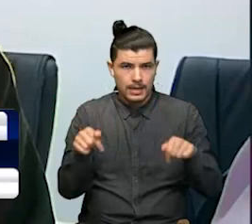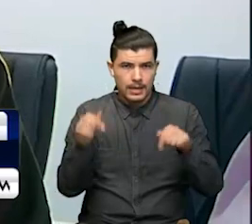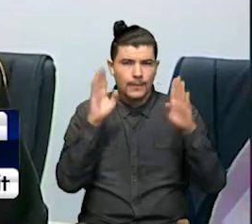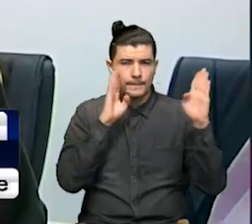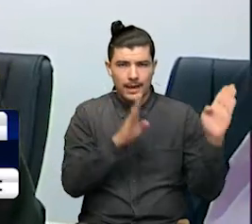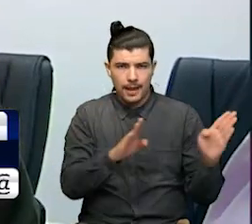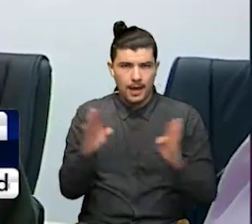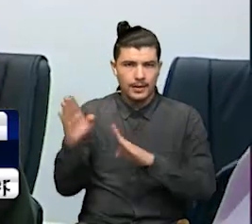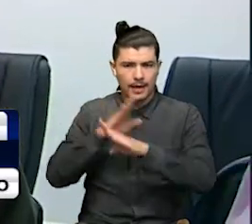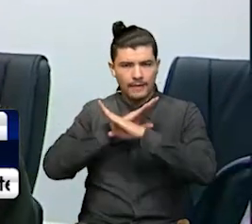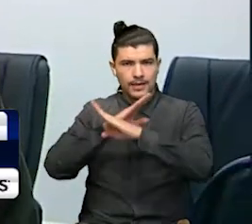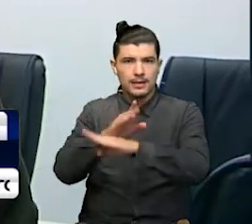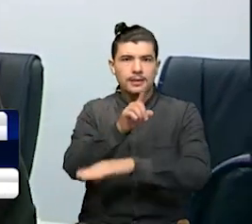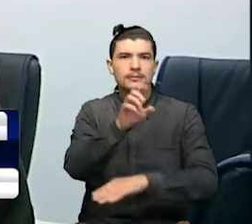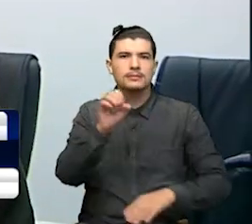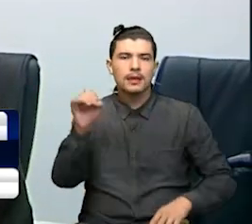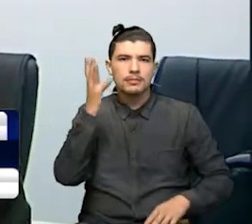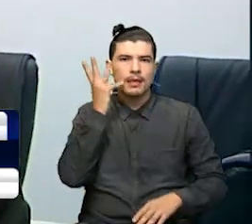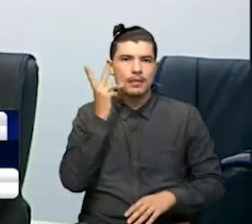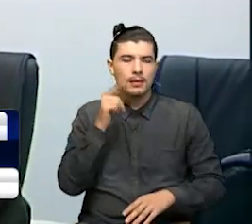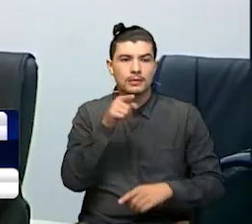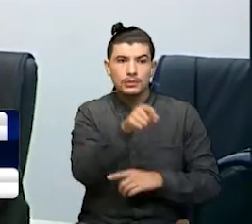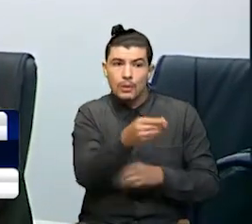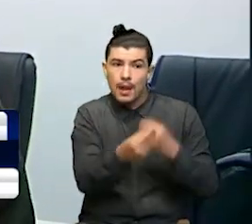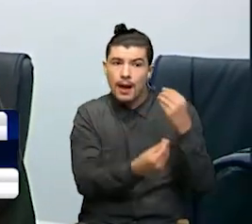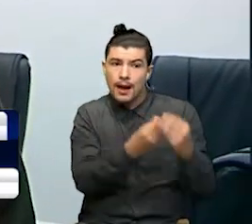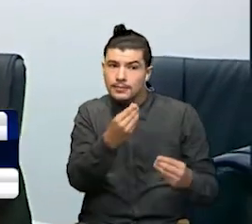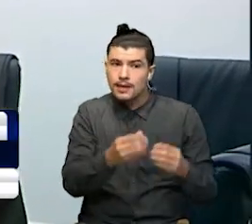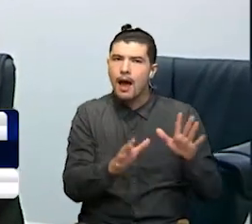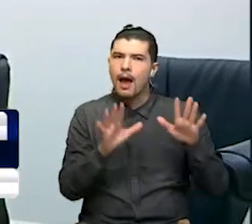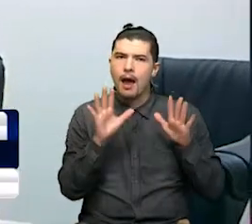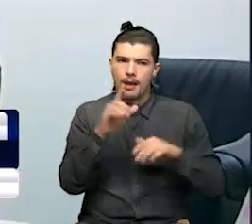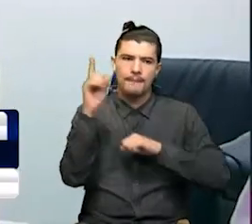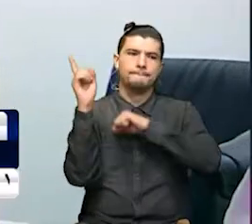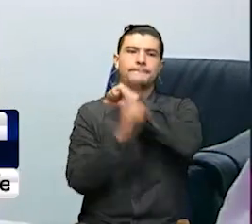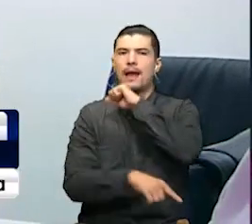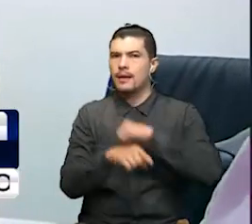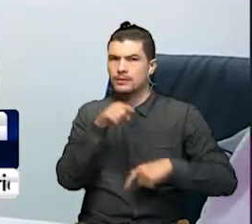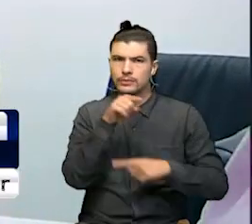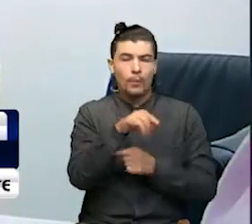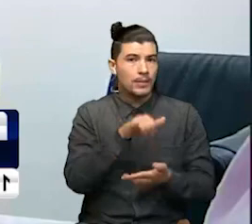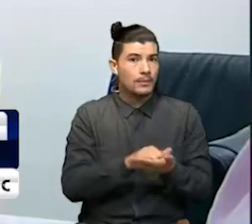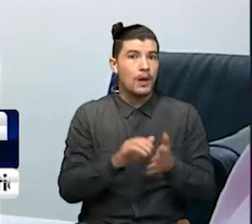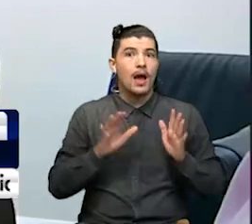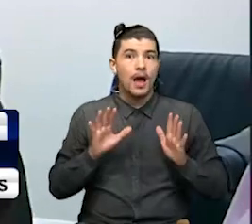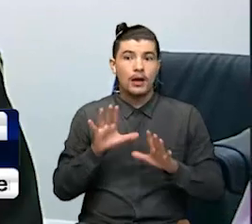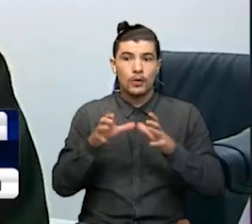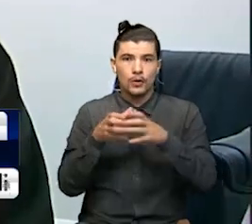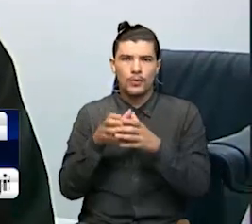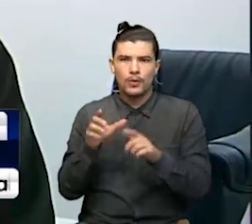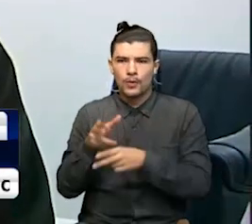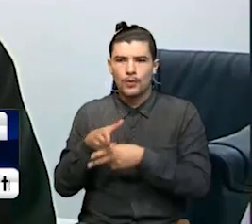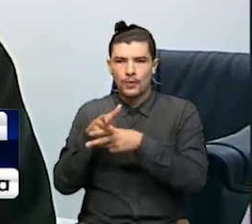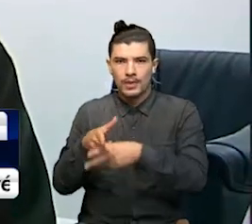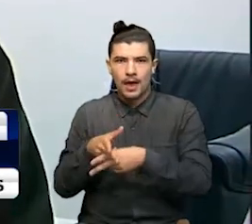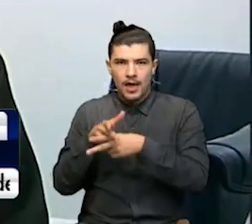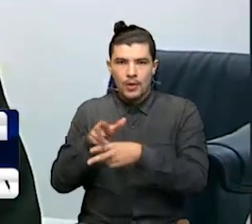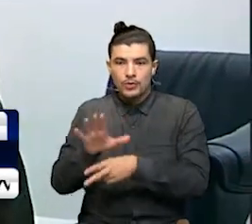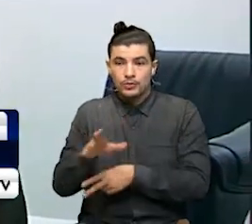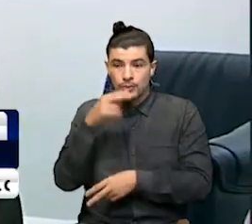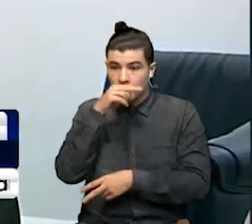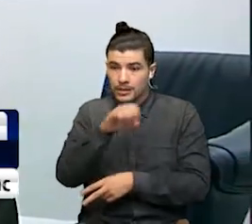choque cien días el que la hace la paga y con su grupo de protección de infancia y